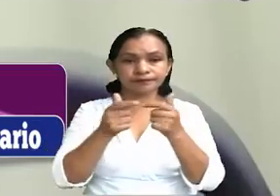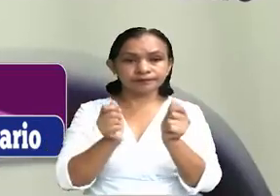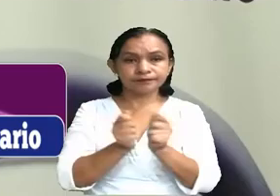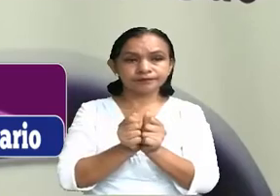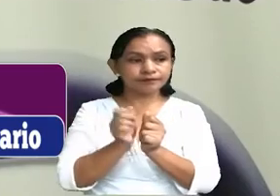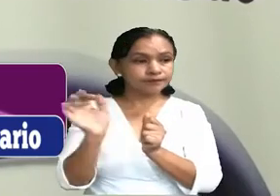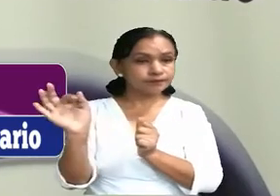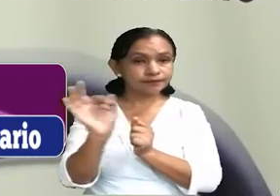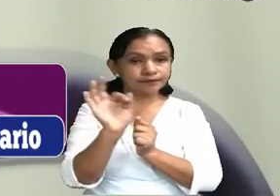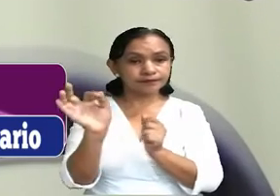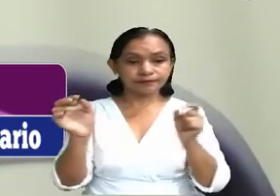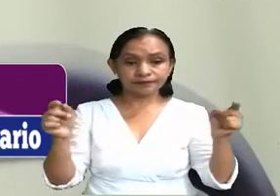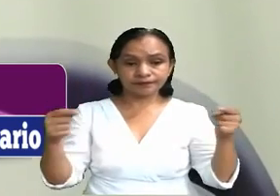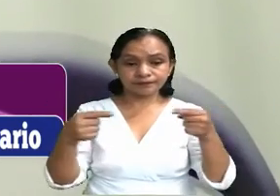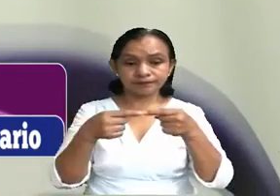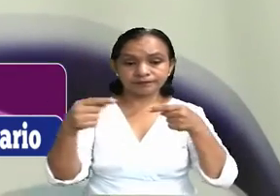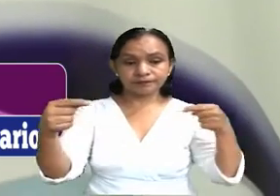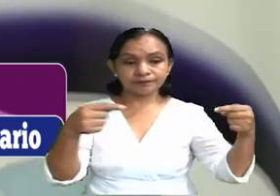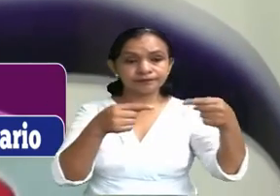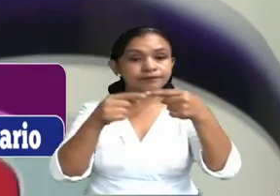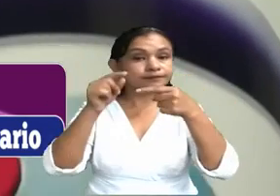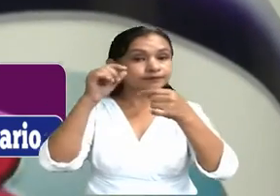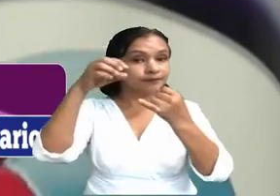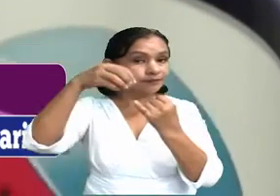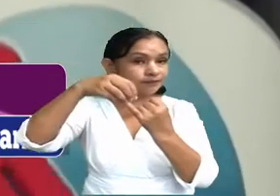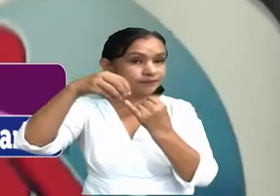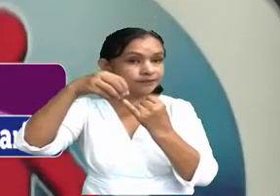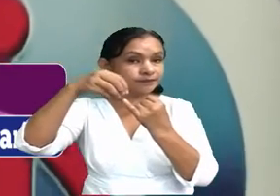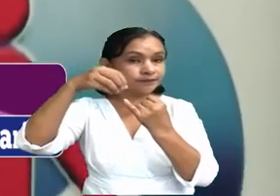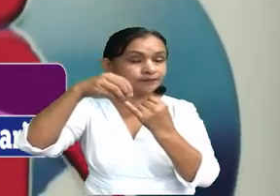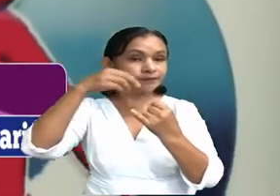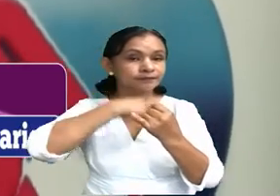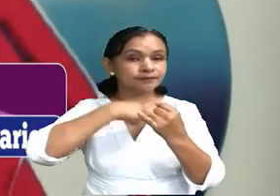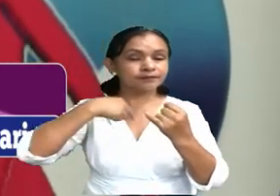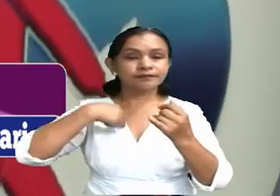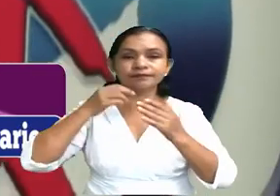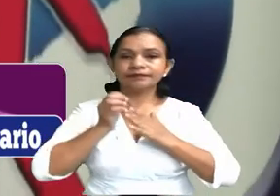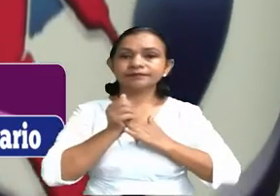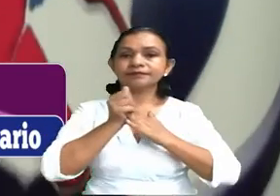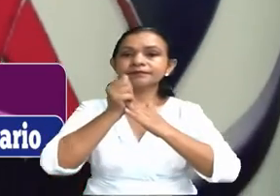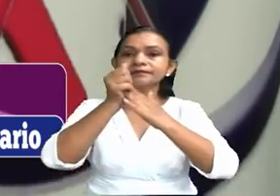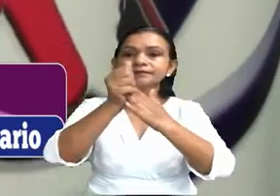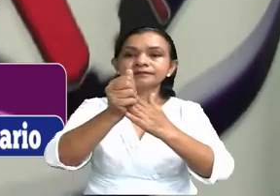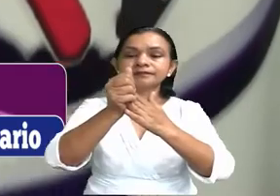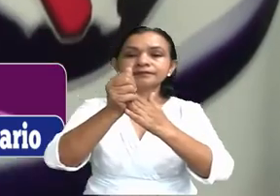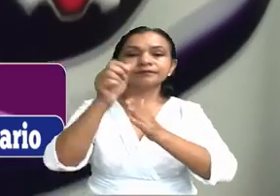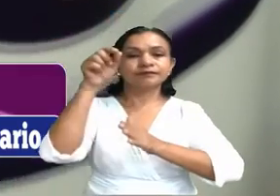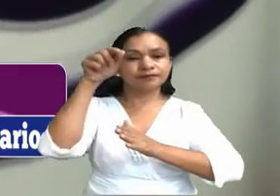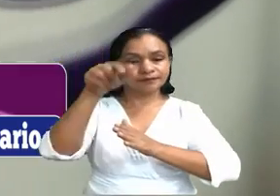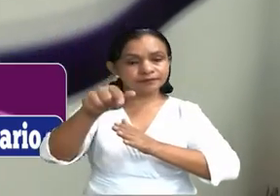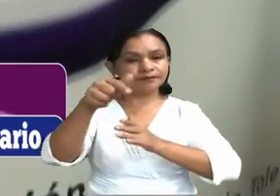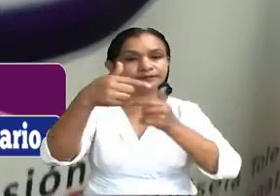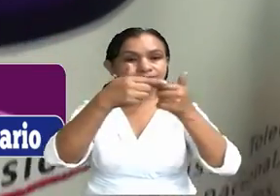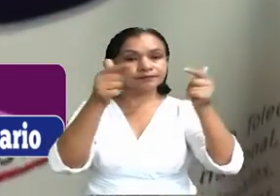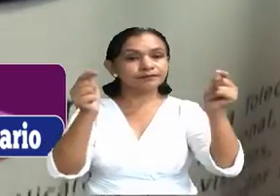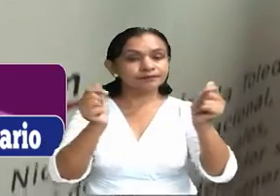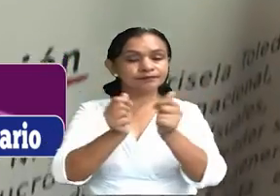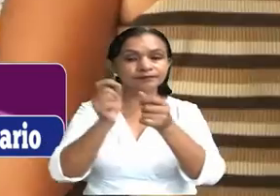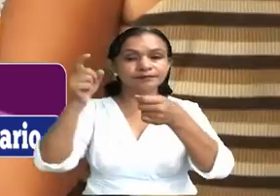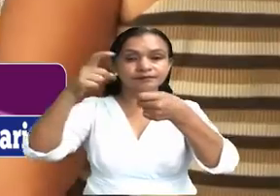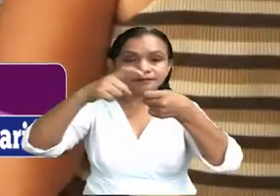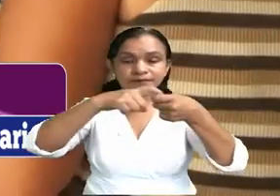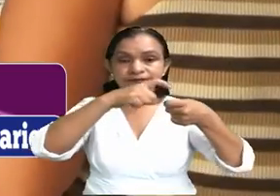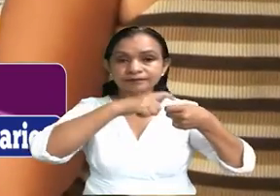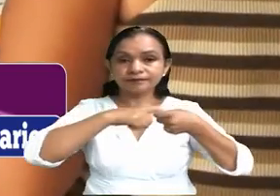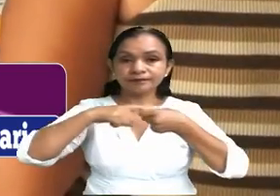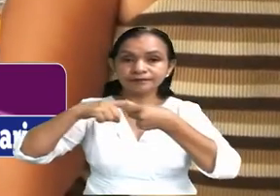Formación Estratégica del INATEC, pues, está dirigida hacia esto. Coordina, en este